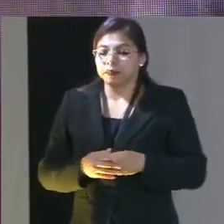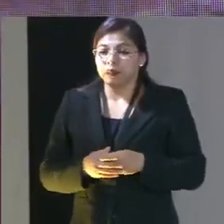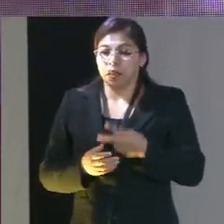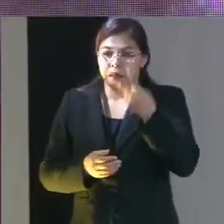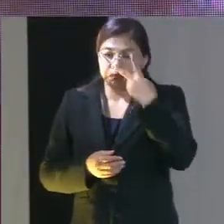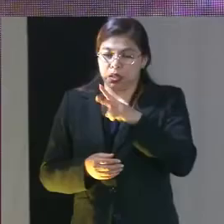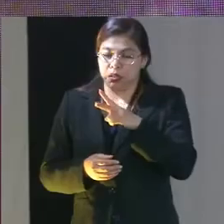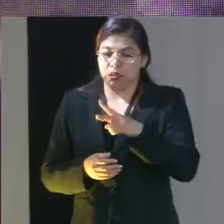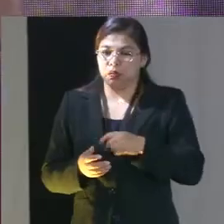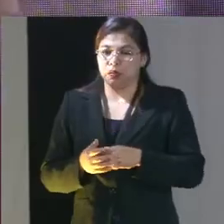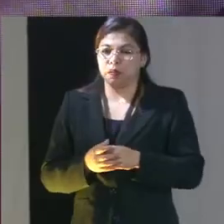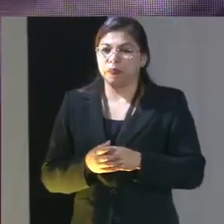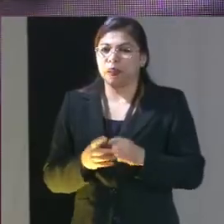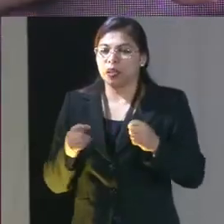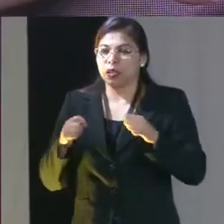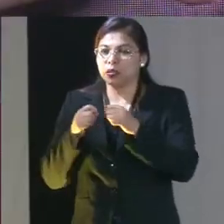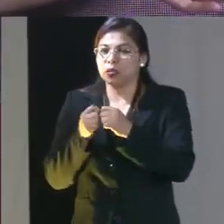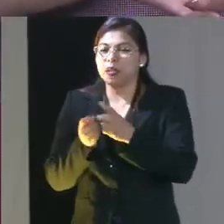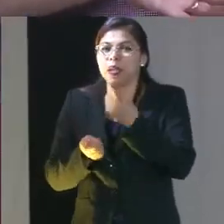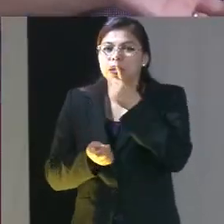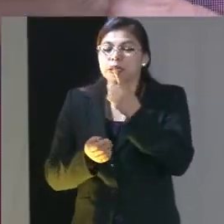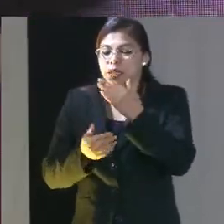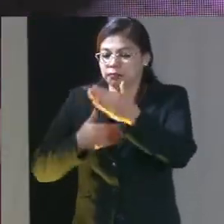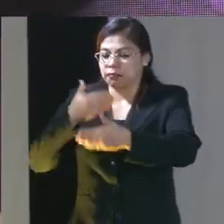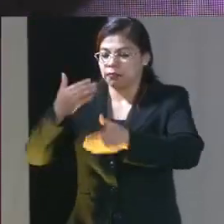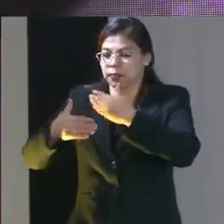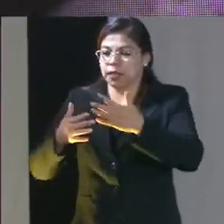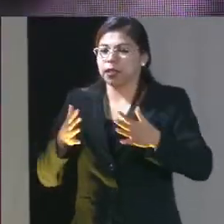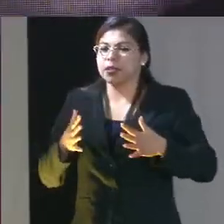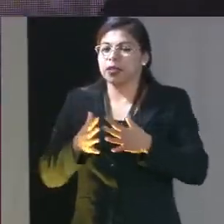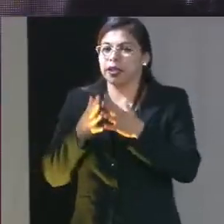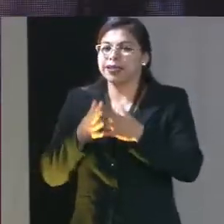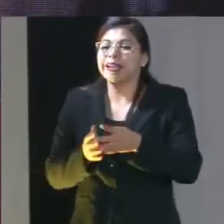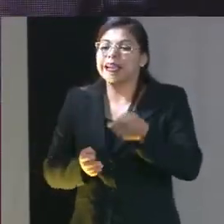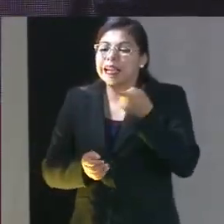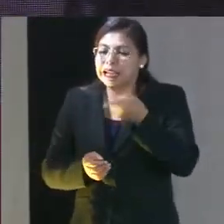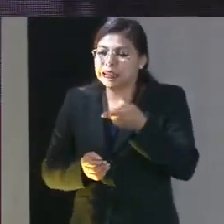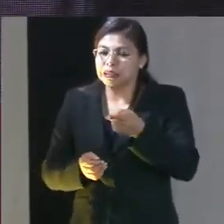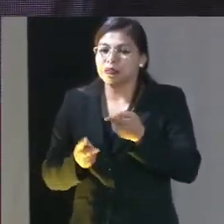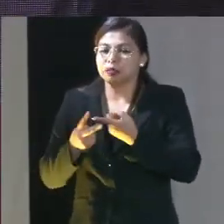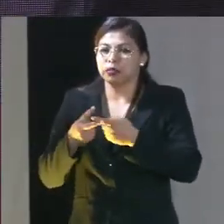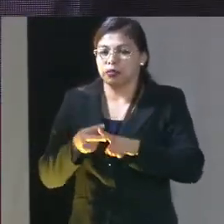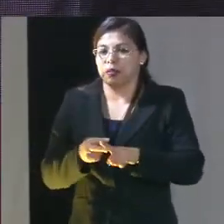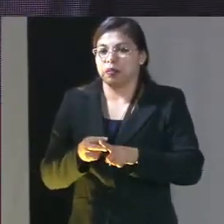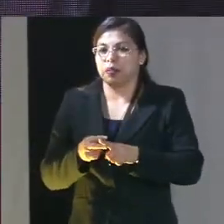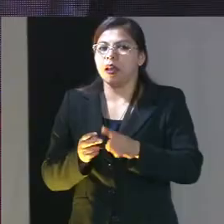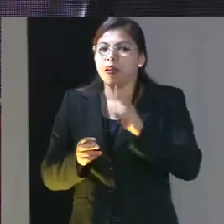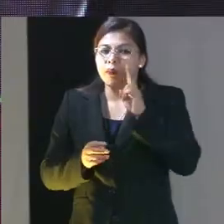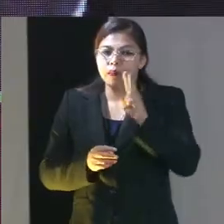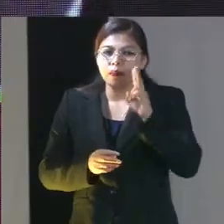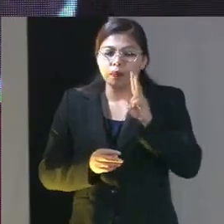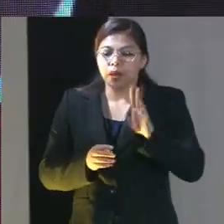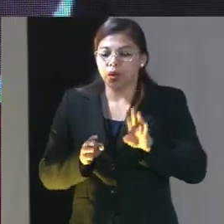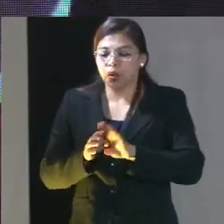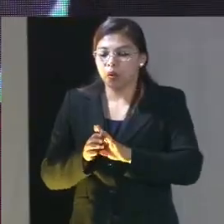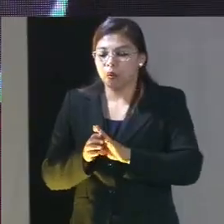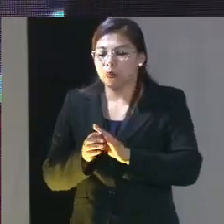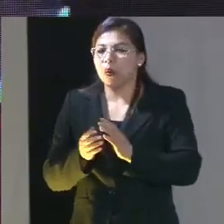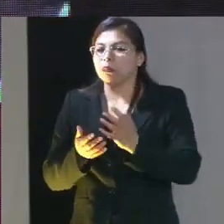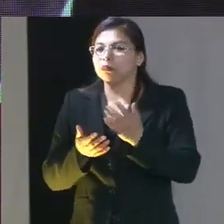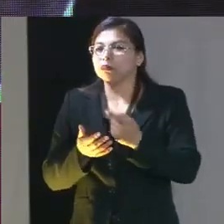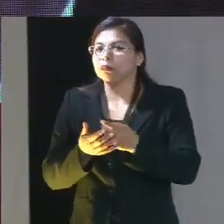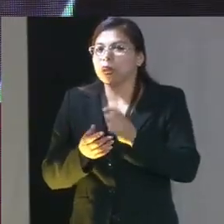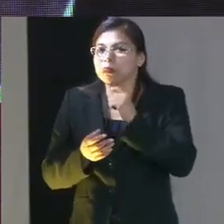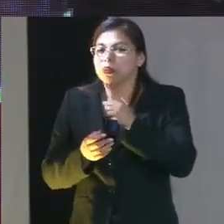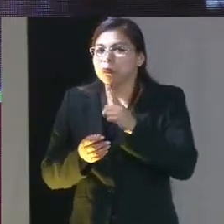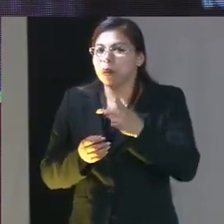de México-Tenochtitlan. Es decir, en las siguientes guerras, ahí es donde se va a empezar a notar la reducción cada vez más